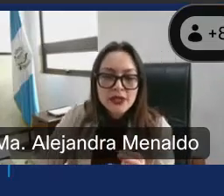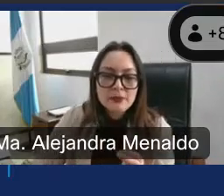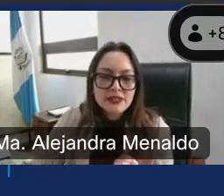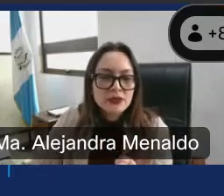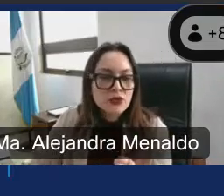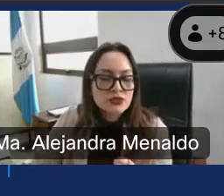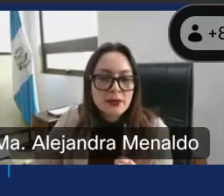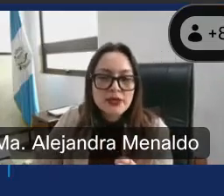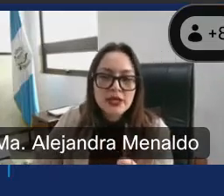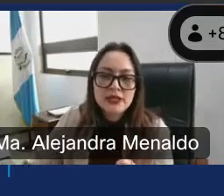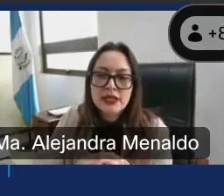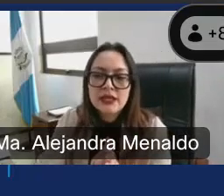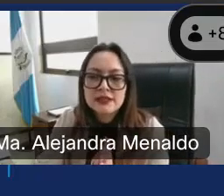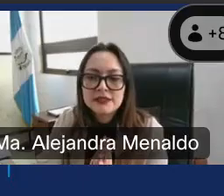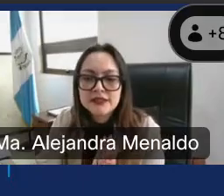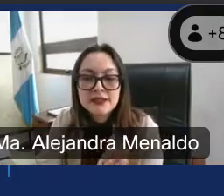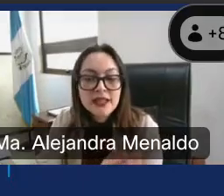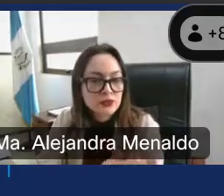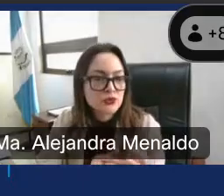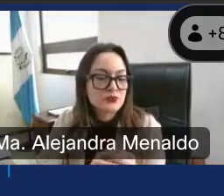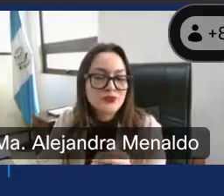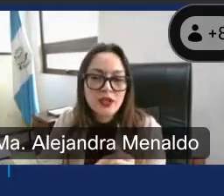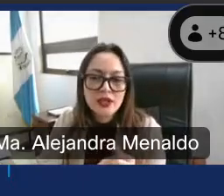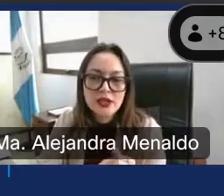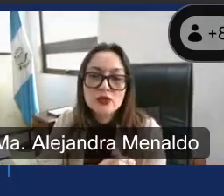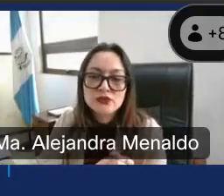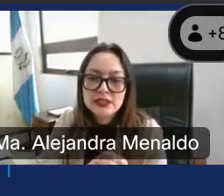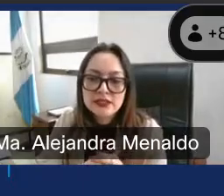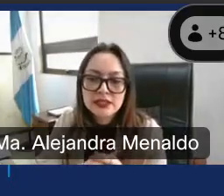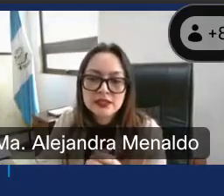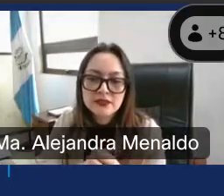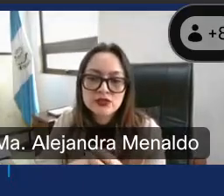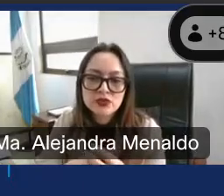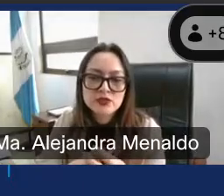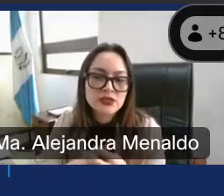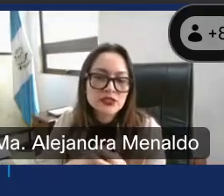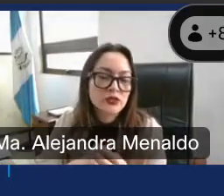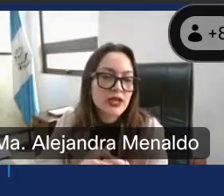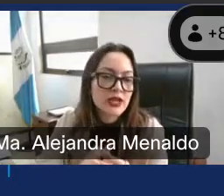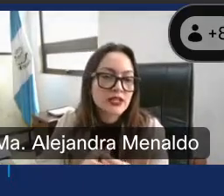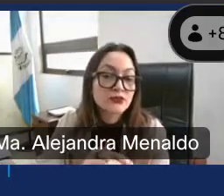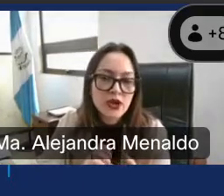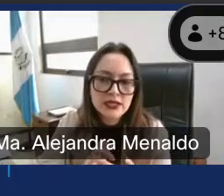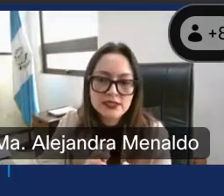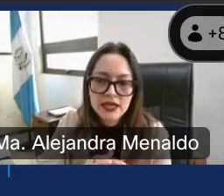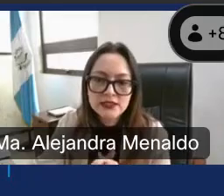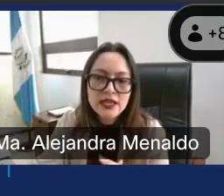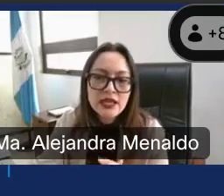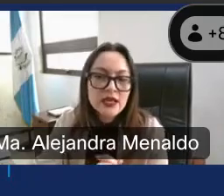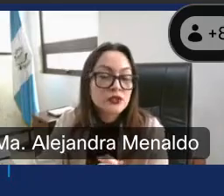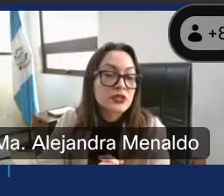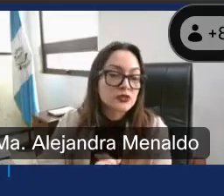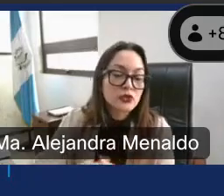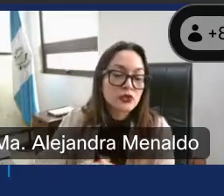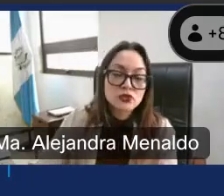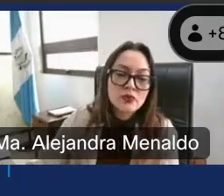pero basándonos también en datos que nos facilitan intervenciones multisectoriales focalizadas